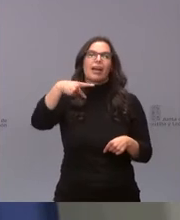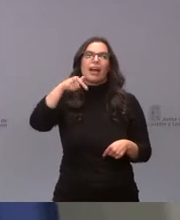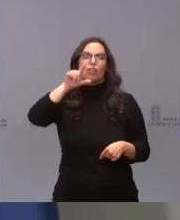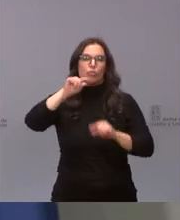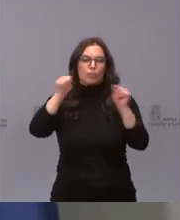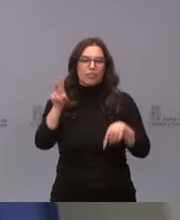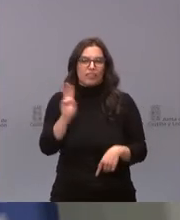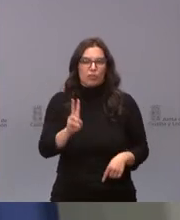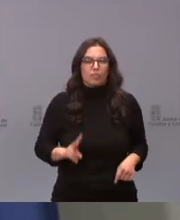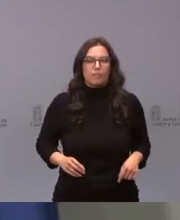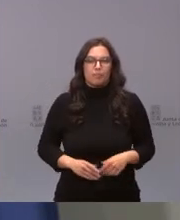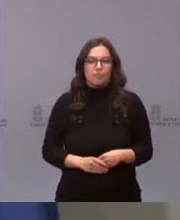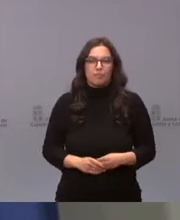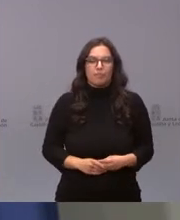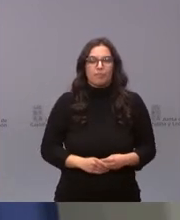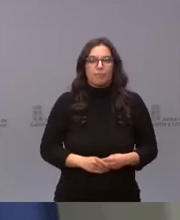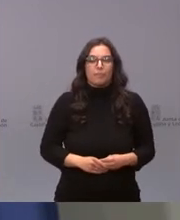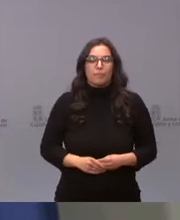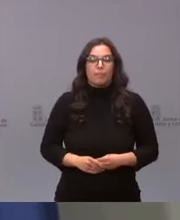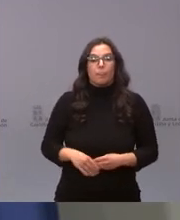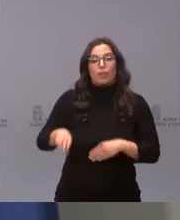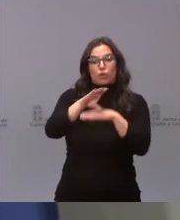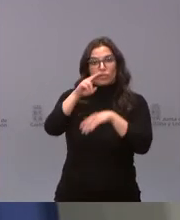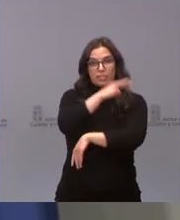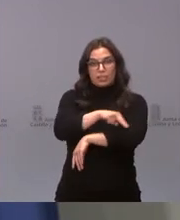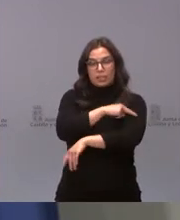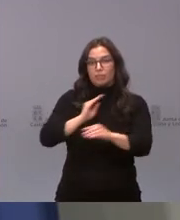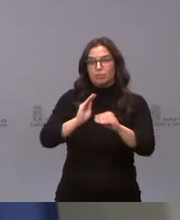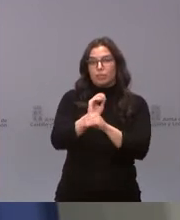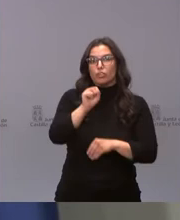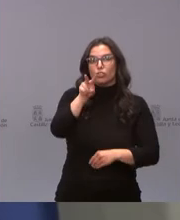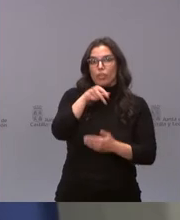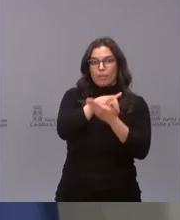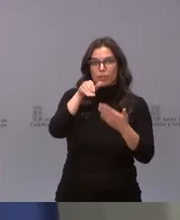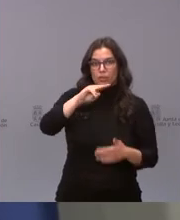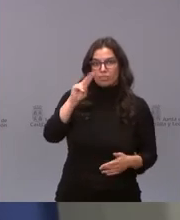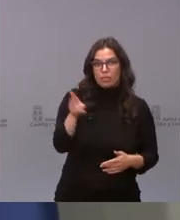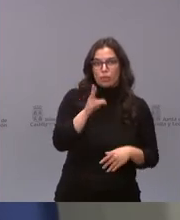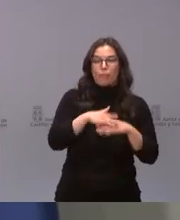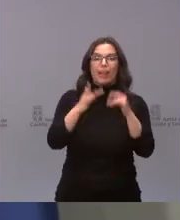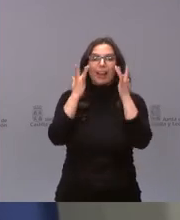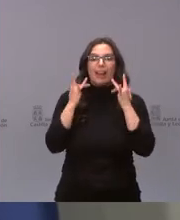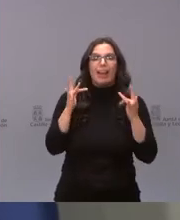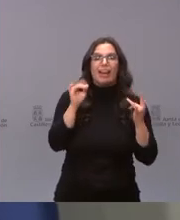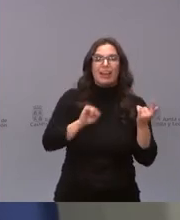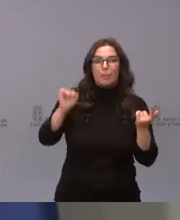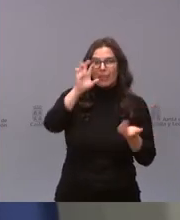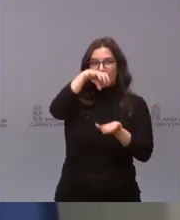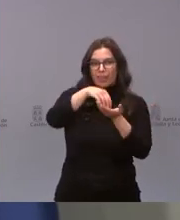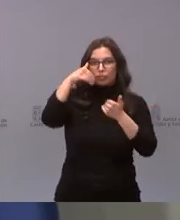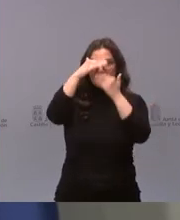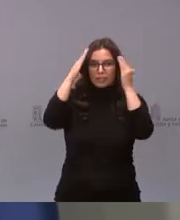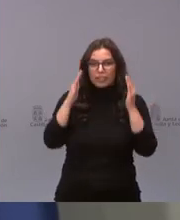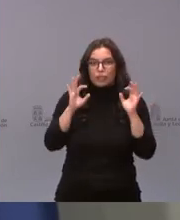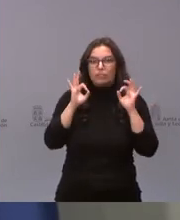Valladolid. Desde la Consejería de Sanidad se destinan 12 millones de euros en la limpieza de los centros de atención especializada del